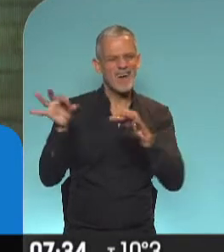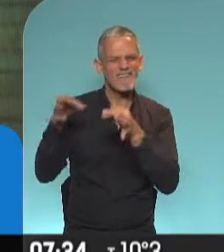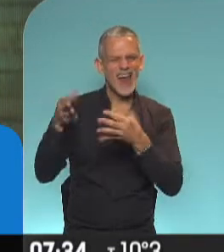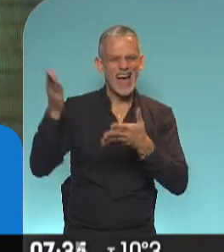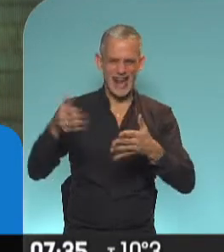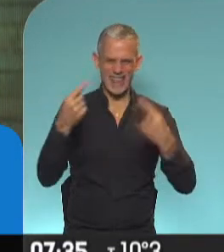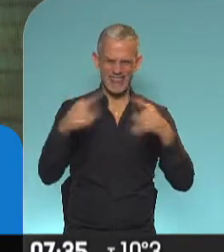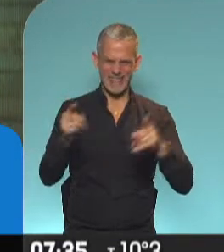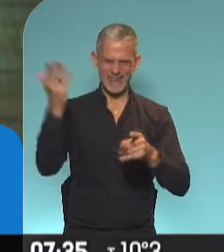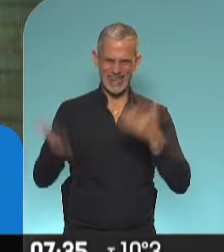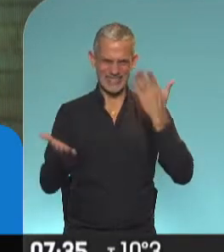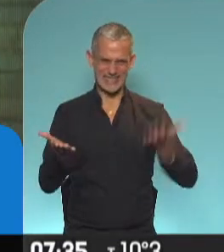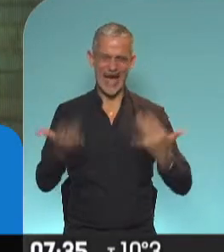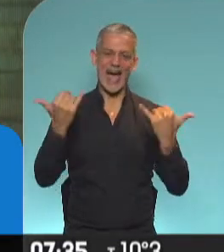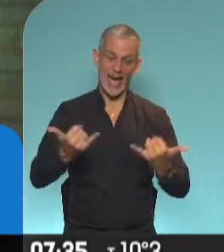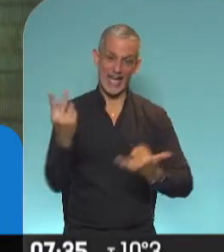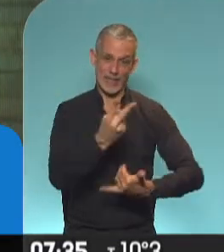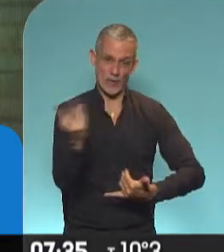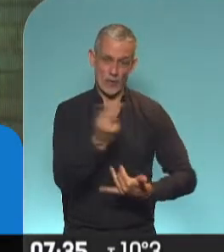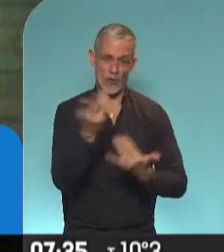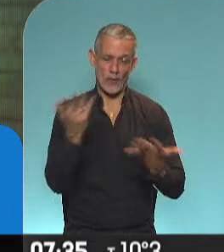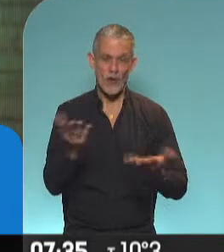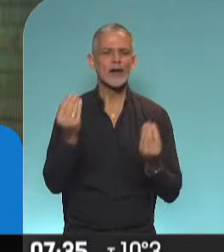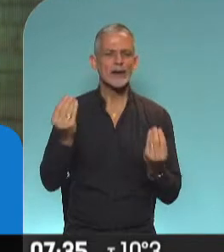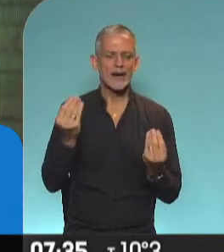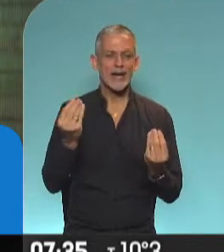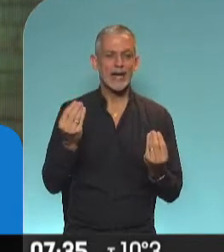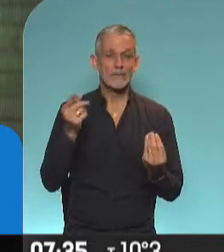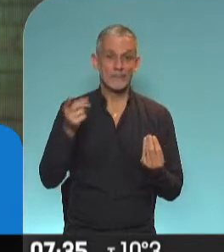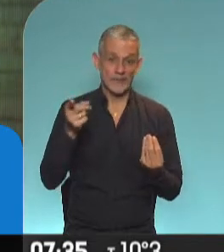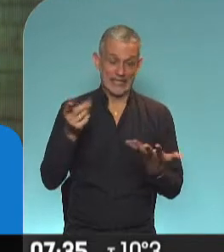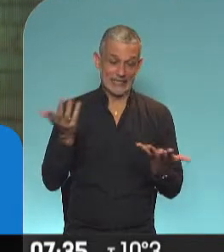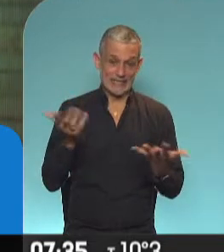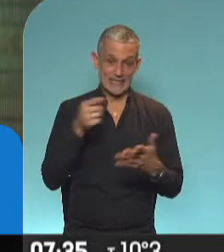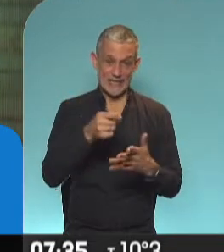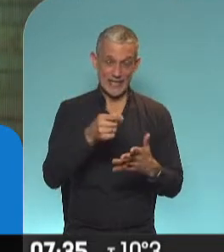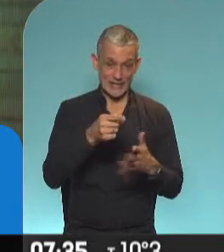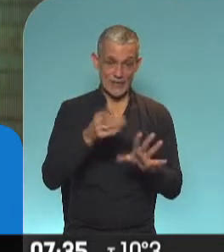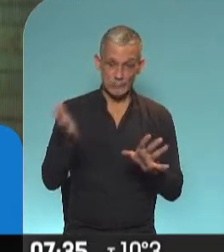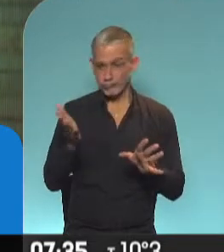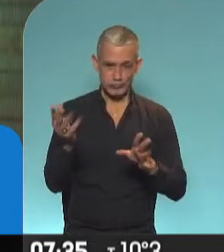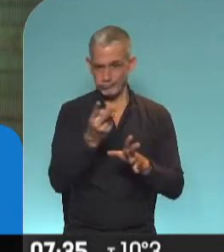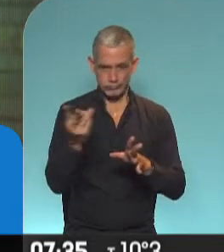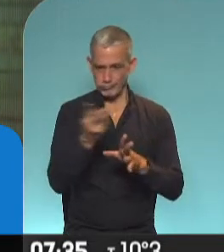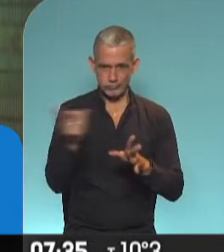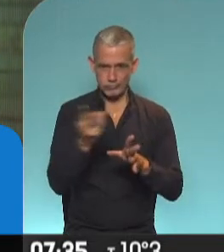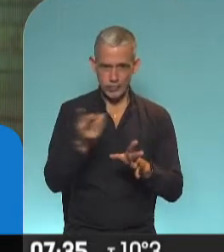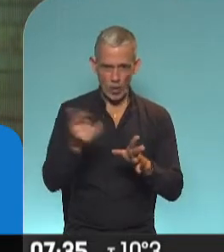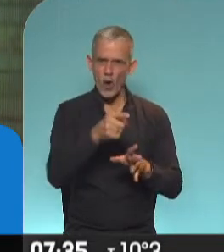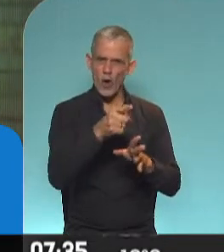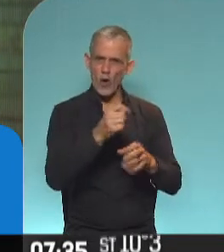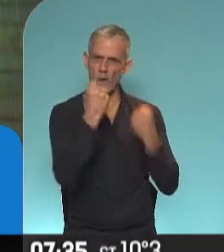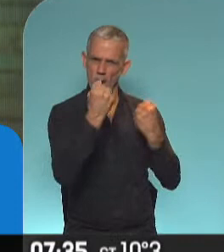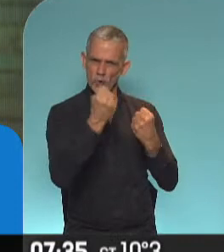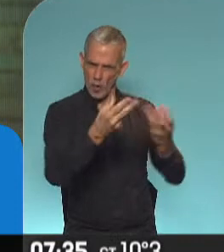vista hay diferencias muy importantes que tienen que ver con que uno nos, digamos, inspira mucha cuestión de